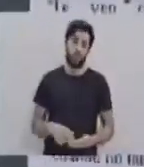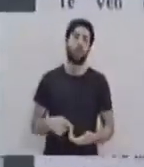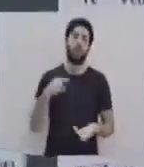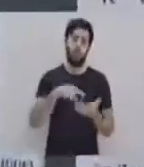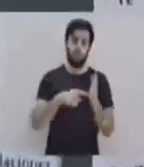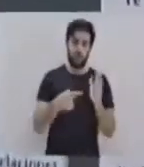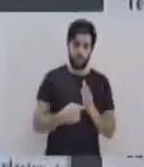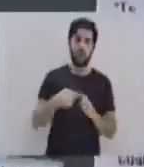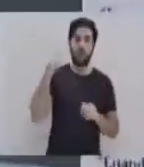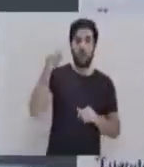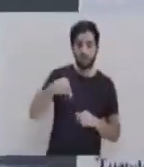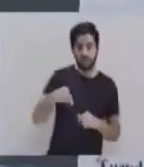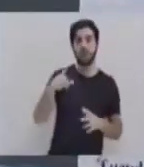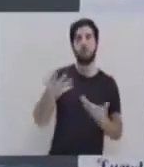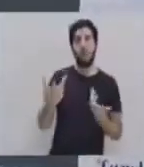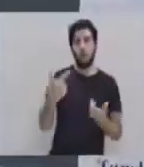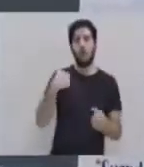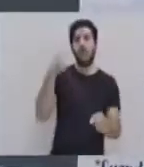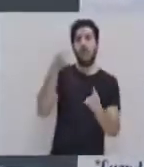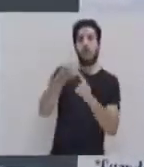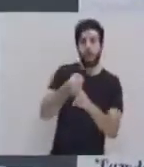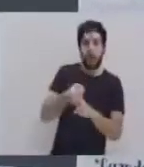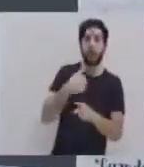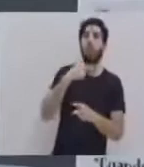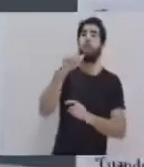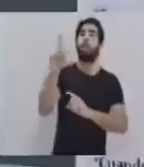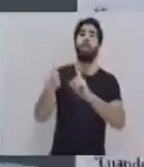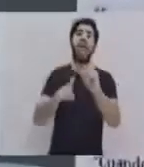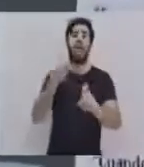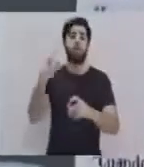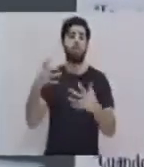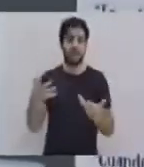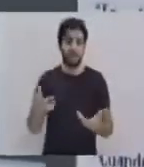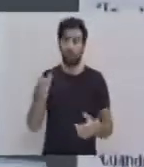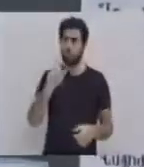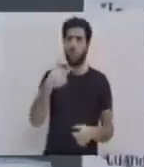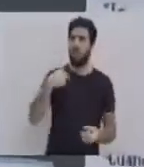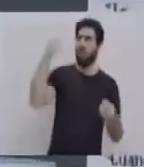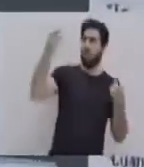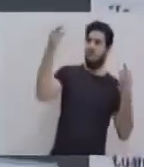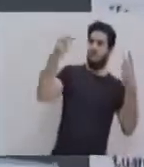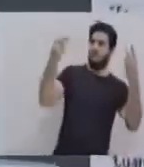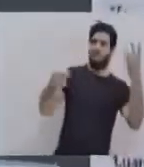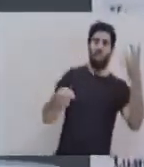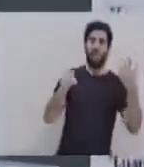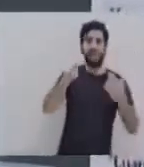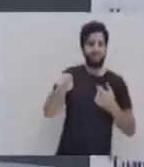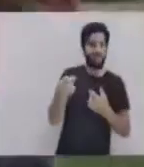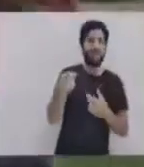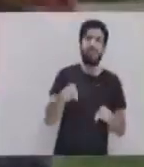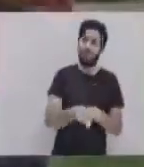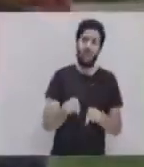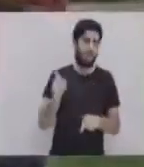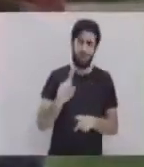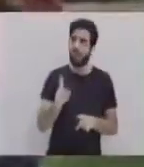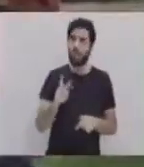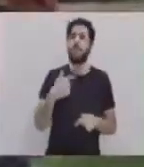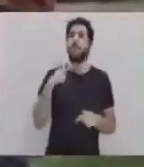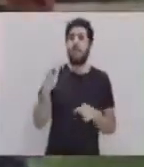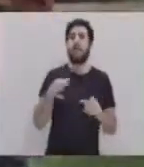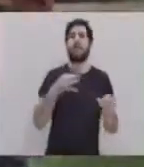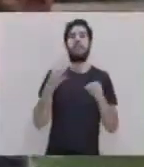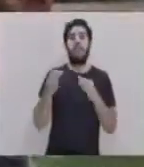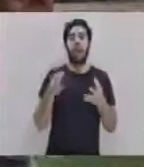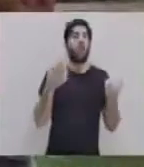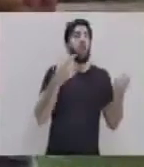las acciones, del impacto que tienen y valida preguntando, no está culpando ni se está victimizando. Y está dando como que lo que